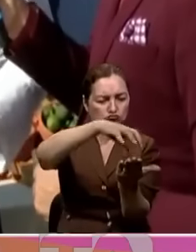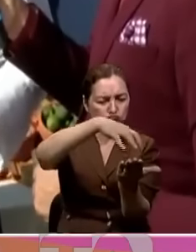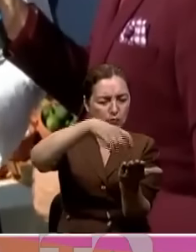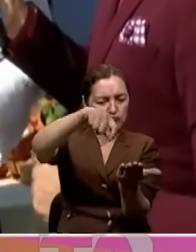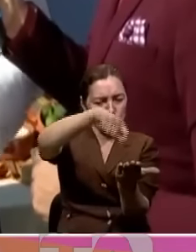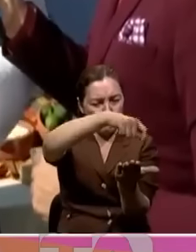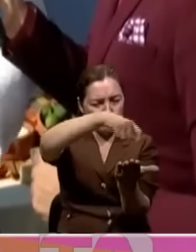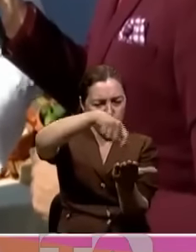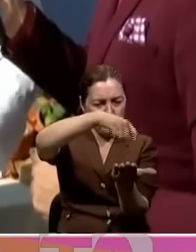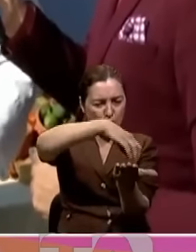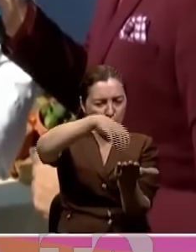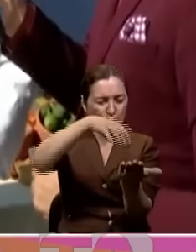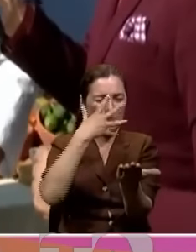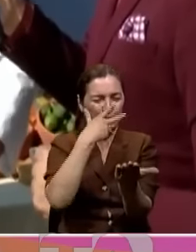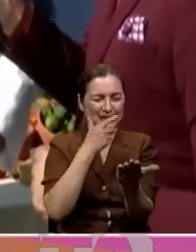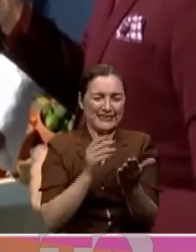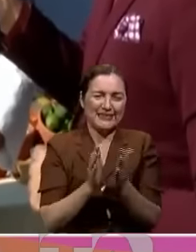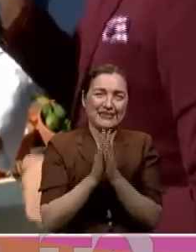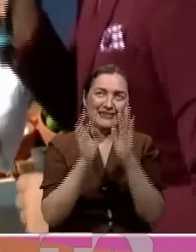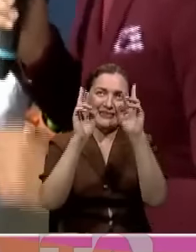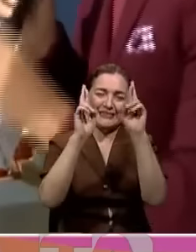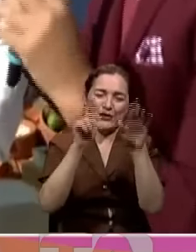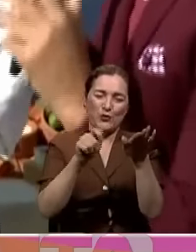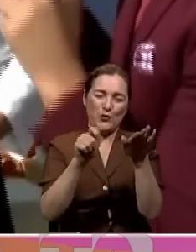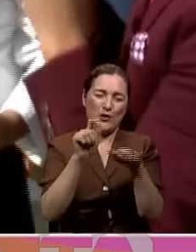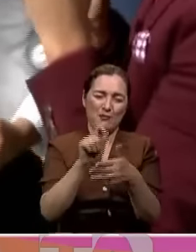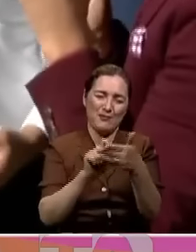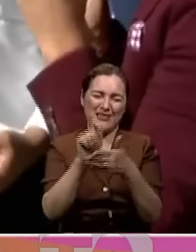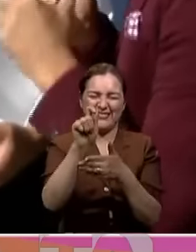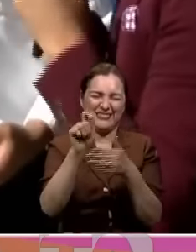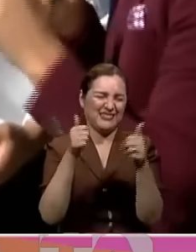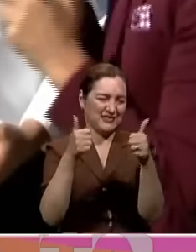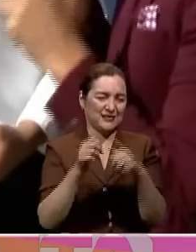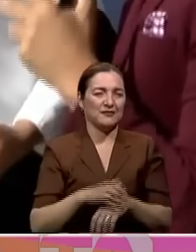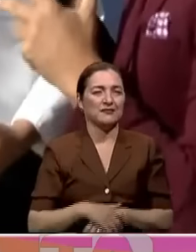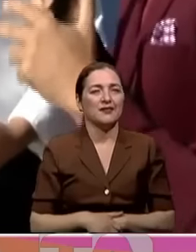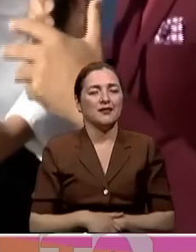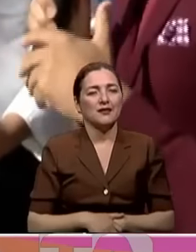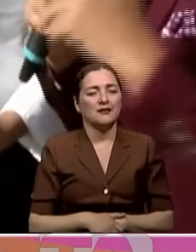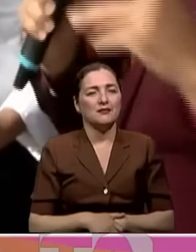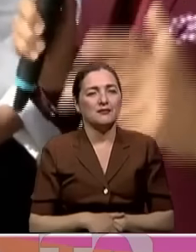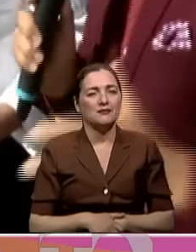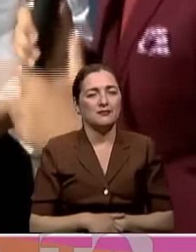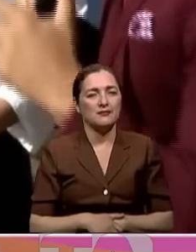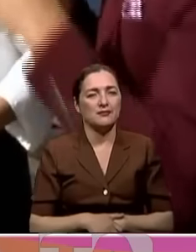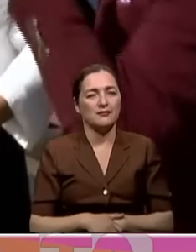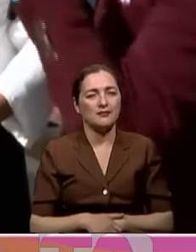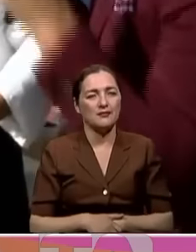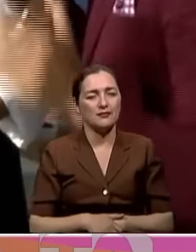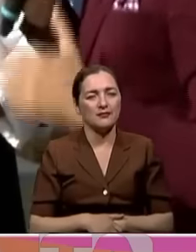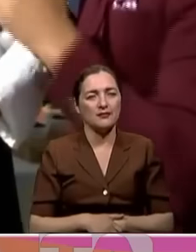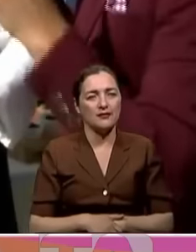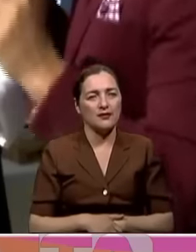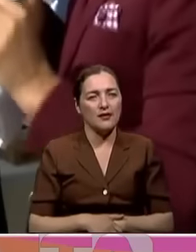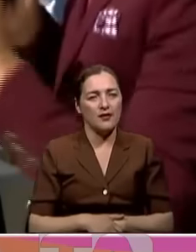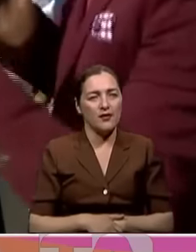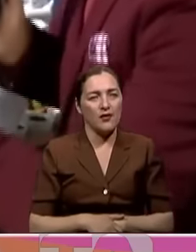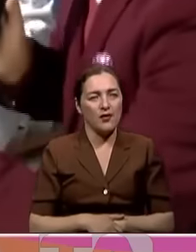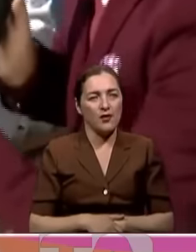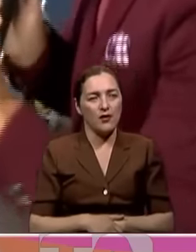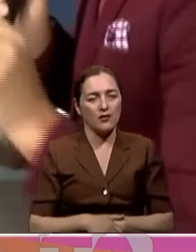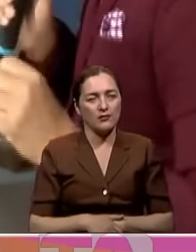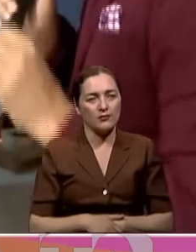y esperando deleitar al jurado. Bueno, y el jurado, ¿qué va a encontrar ahora después de esas especificaciones? Después de que la chef